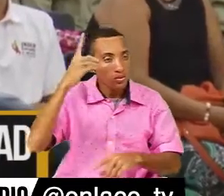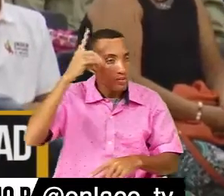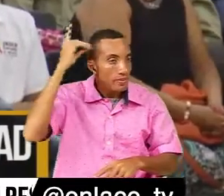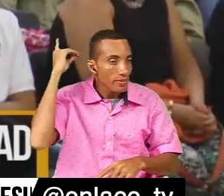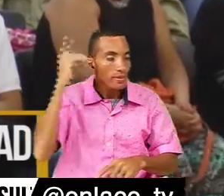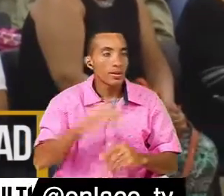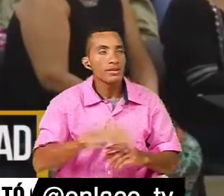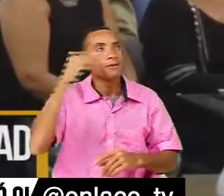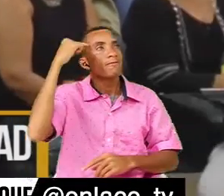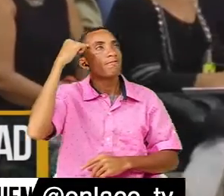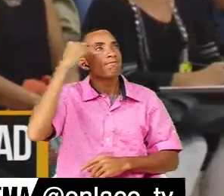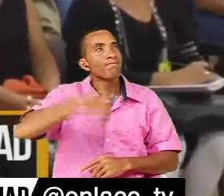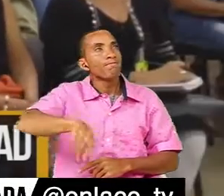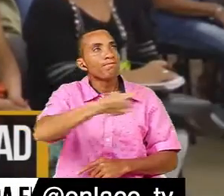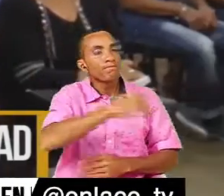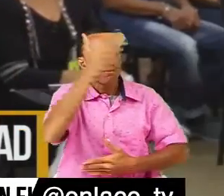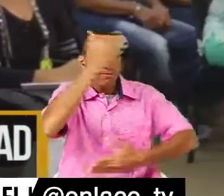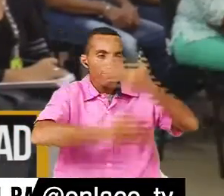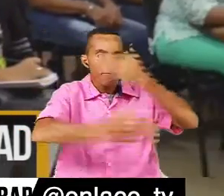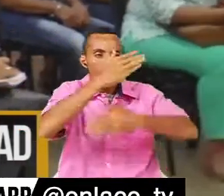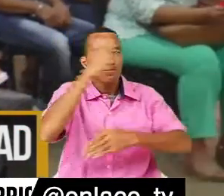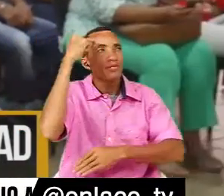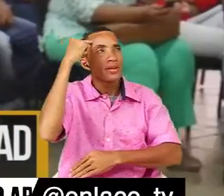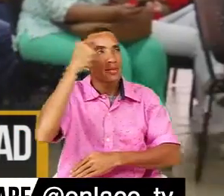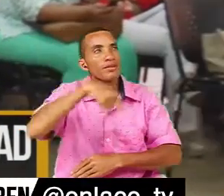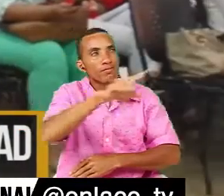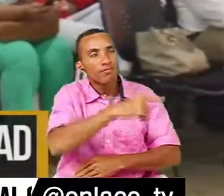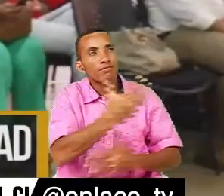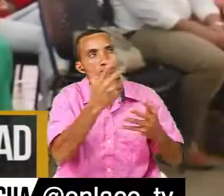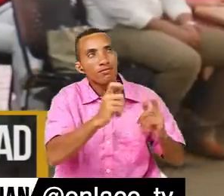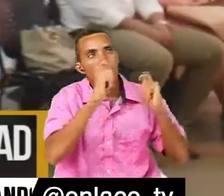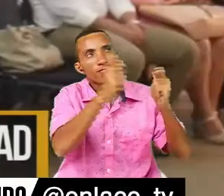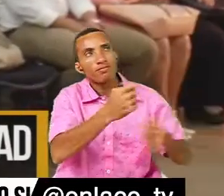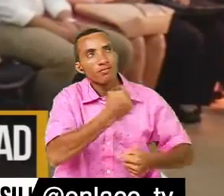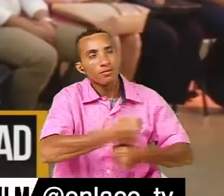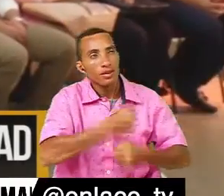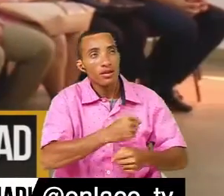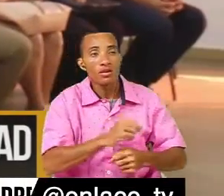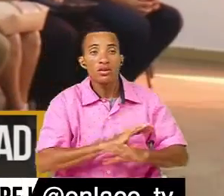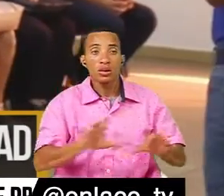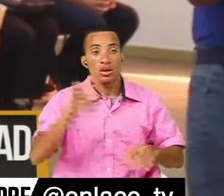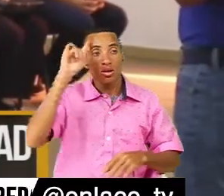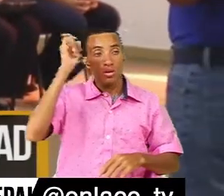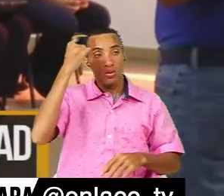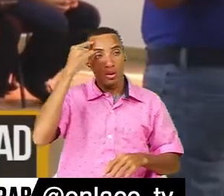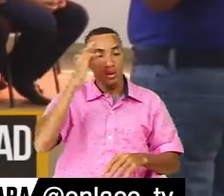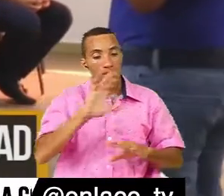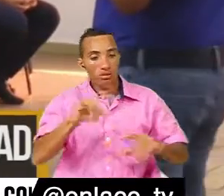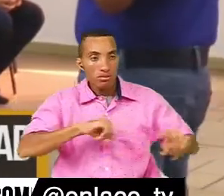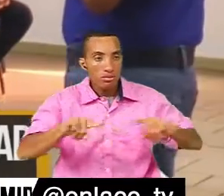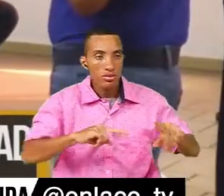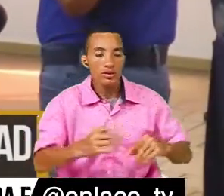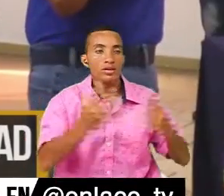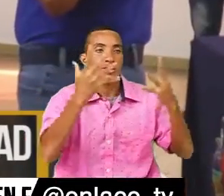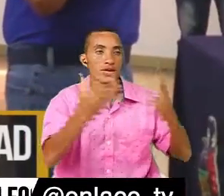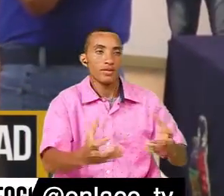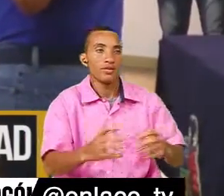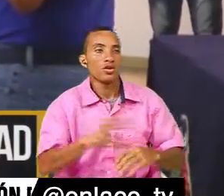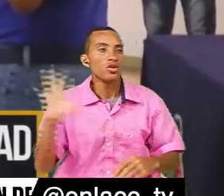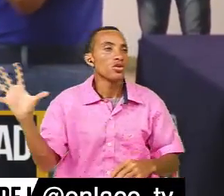con discapacidad, que tienen alguna condición de discapacidad, pero no solamente que sea desde el gobierno, desde la administración, queremos también que